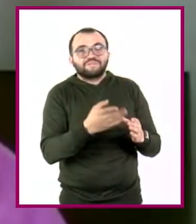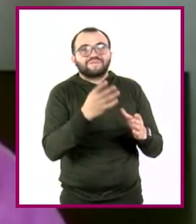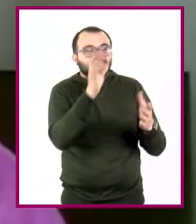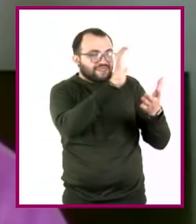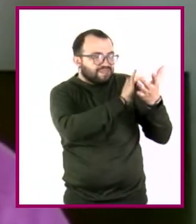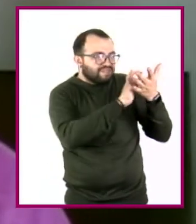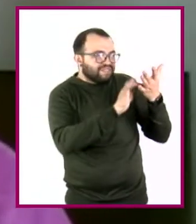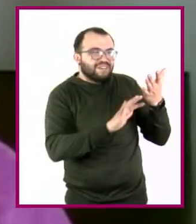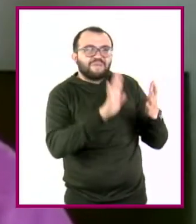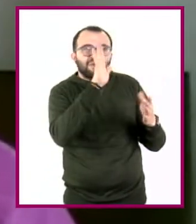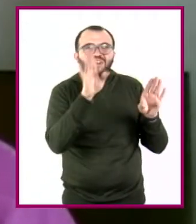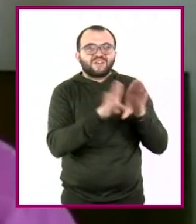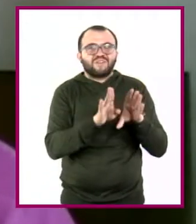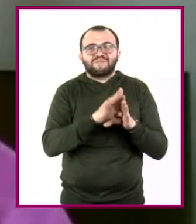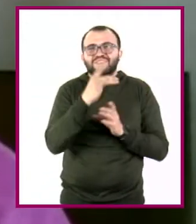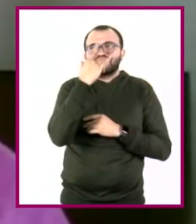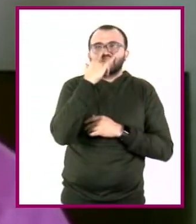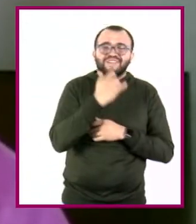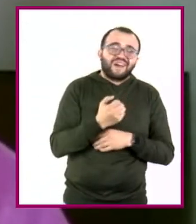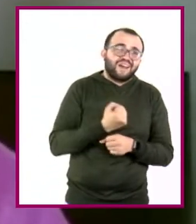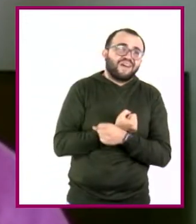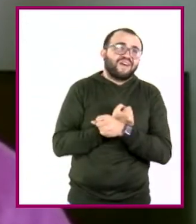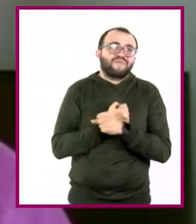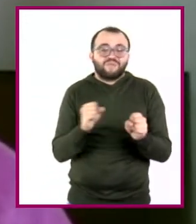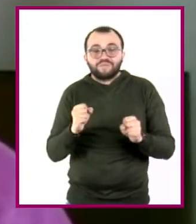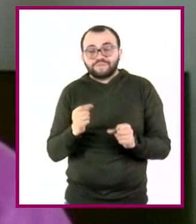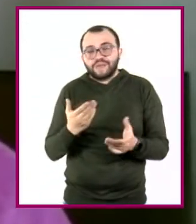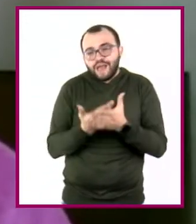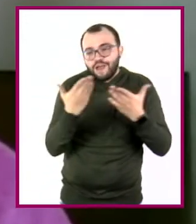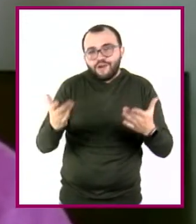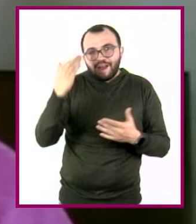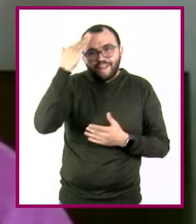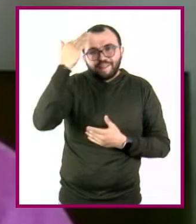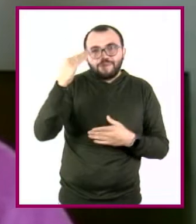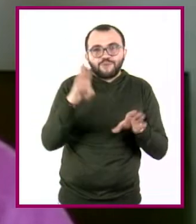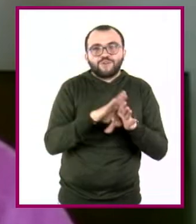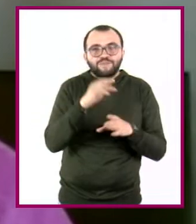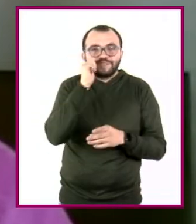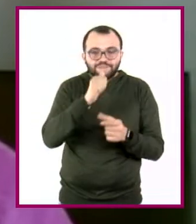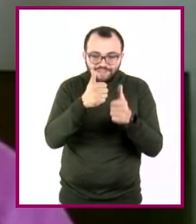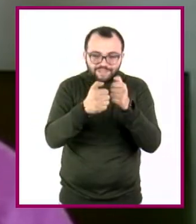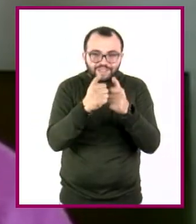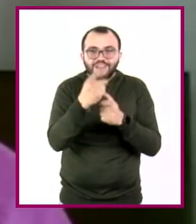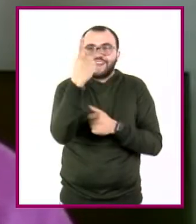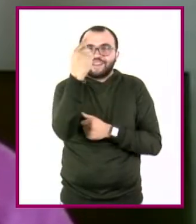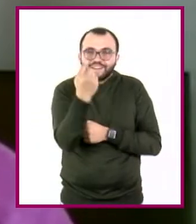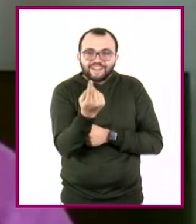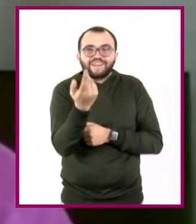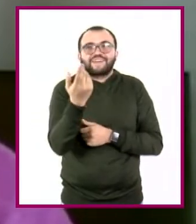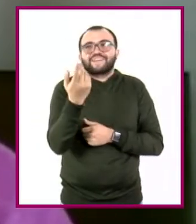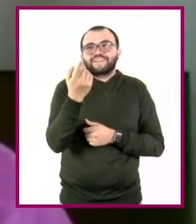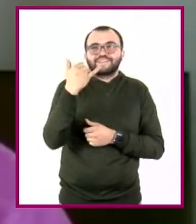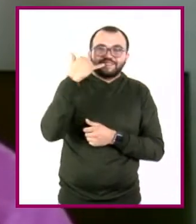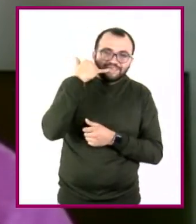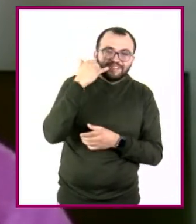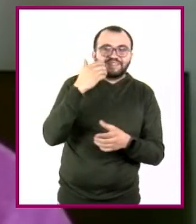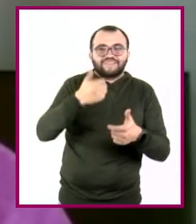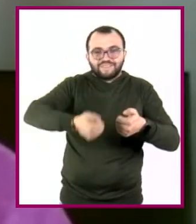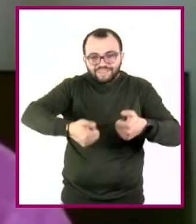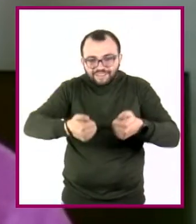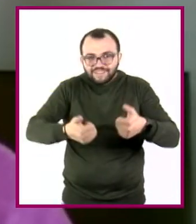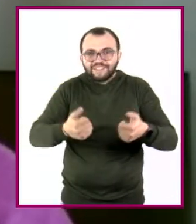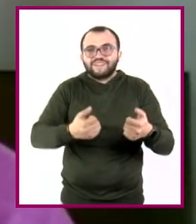los chicos, ¿no? Sobre todo en estos tiempos en que muchos están expuestos a la telefonía celular, a videojuegos,